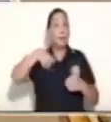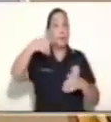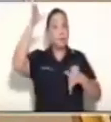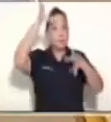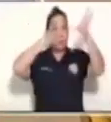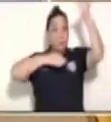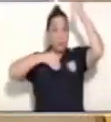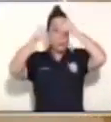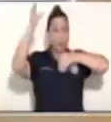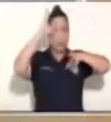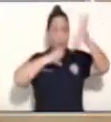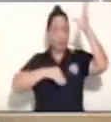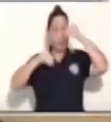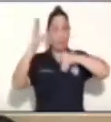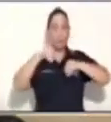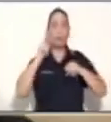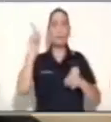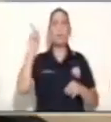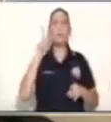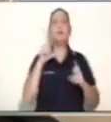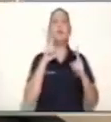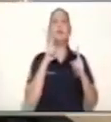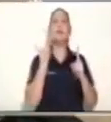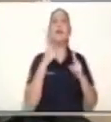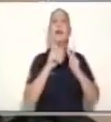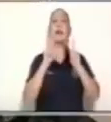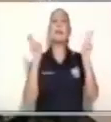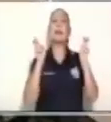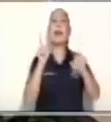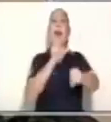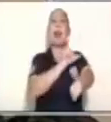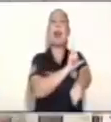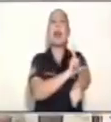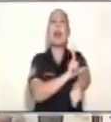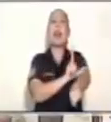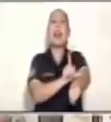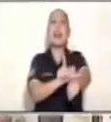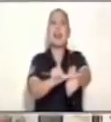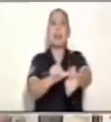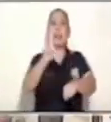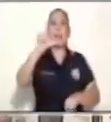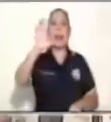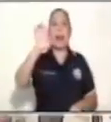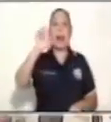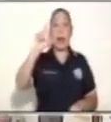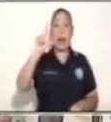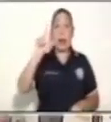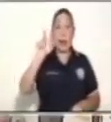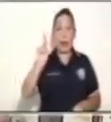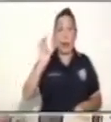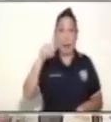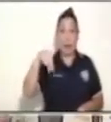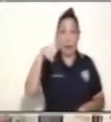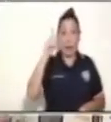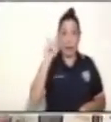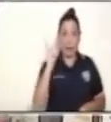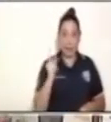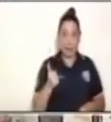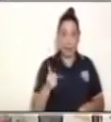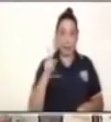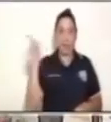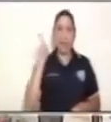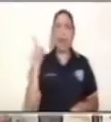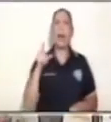el concepto de leyenda. Y dice, la leyenda, vamos a leer, es